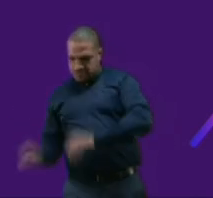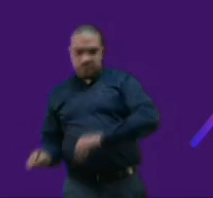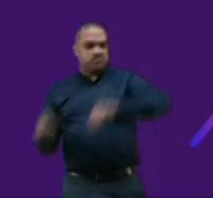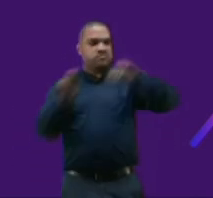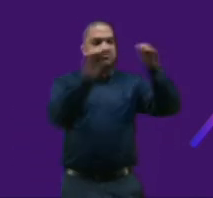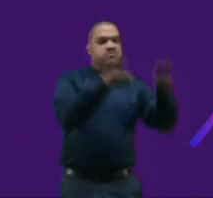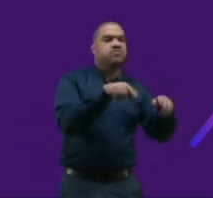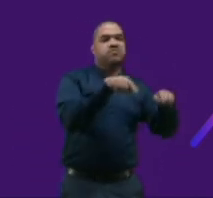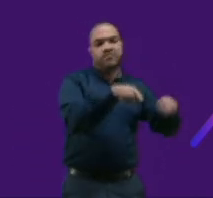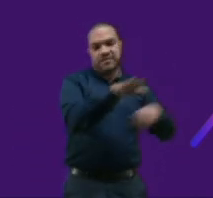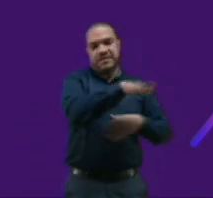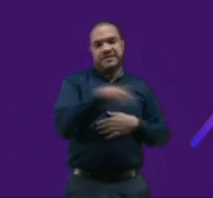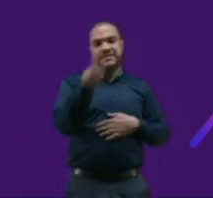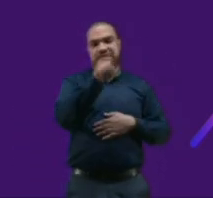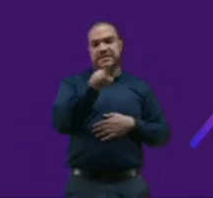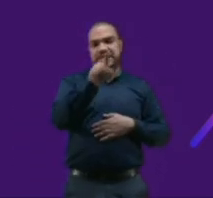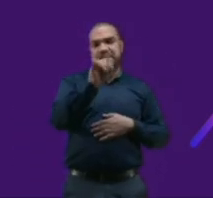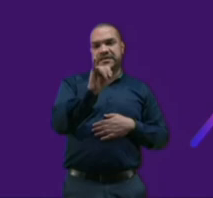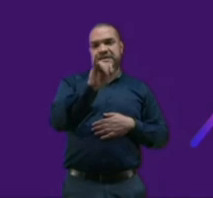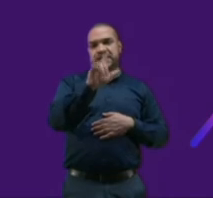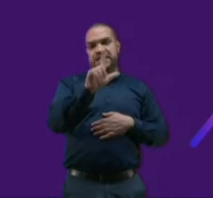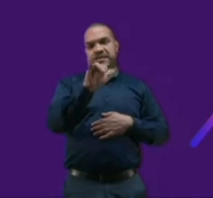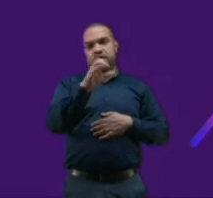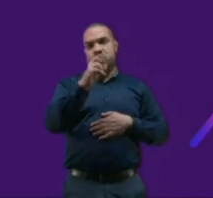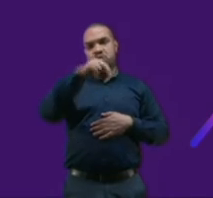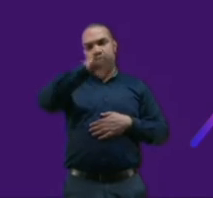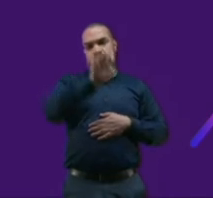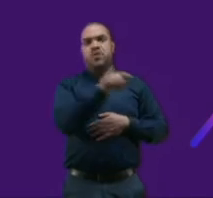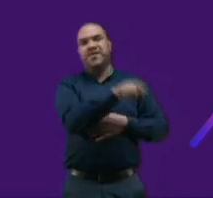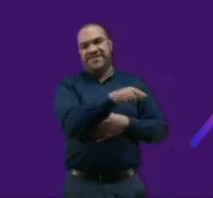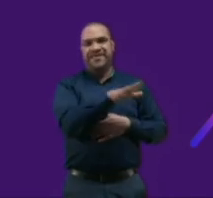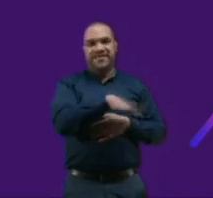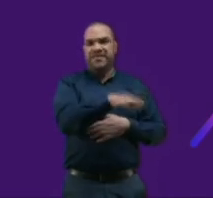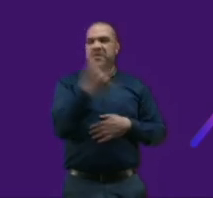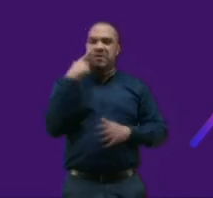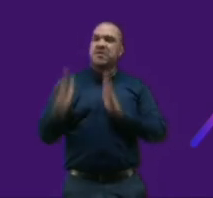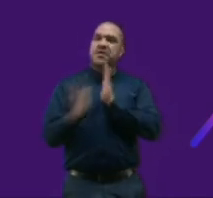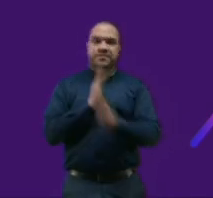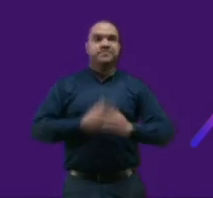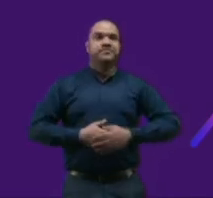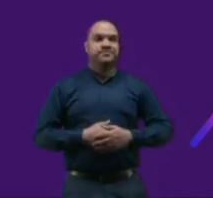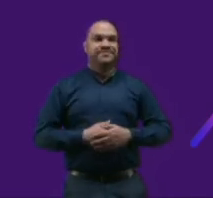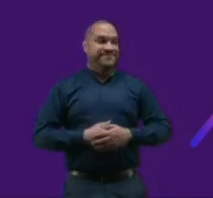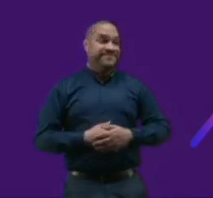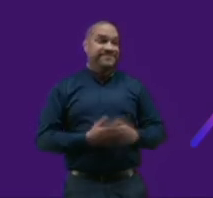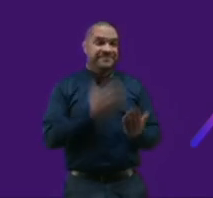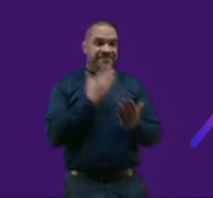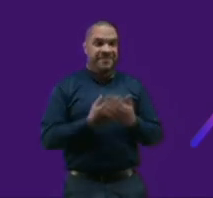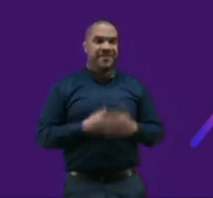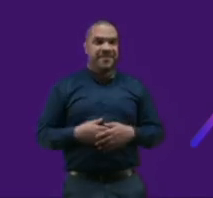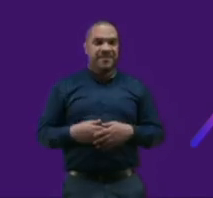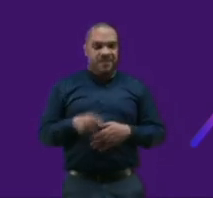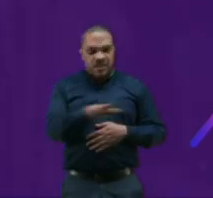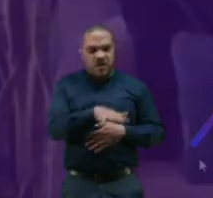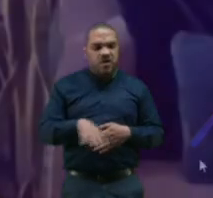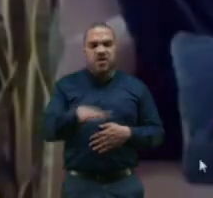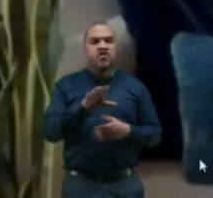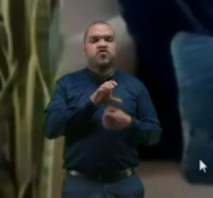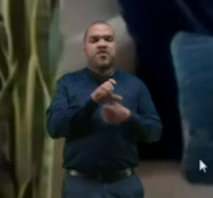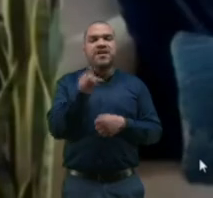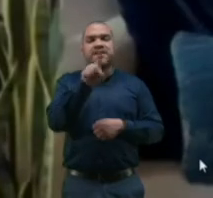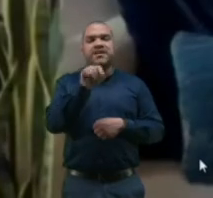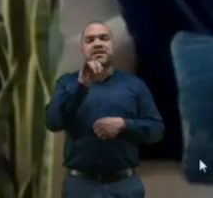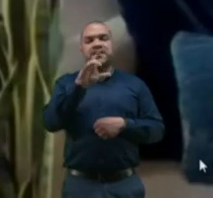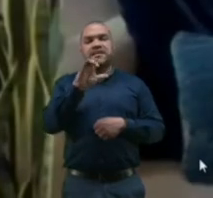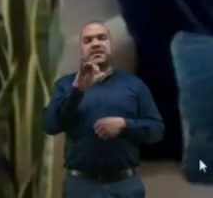eso es ambición cuéntanos cómo pues de camino gracias bueno yo yo trabajé en silicon valley en mi último empleo hace más